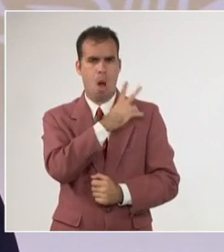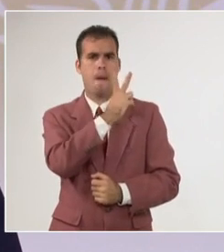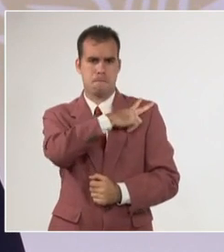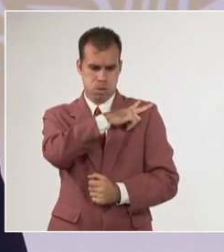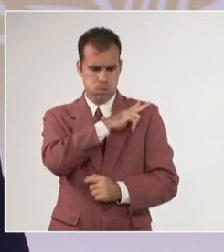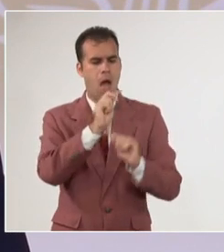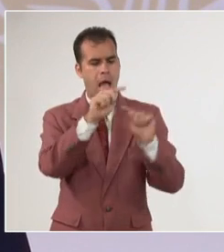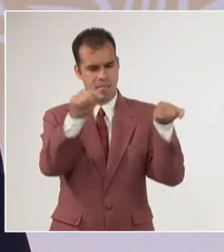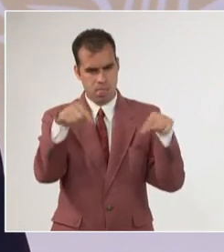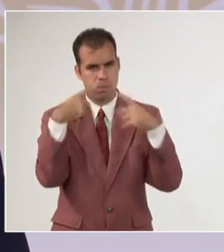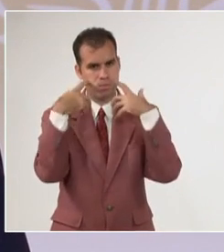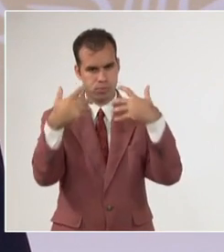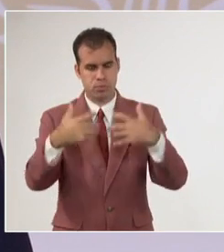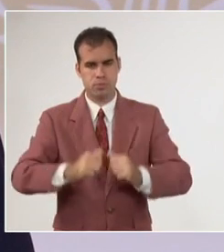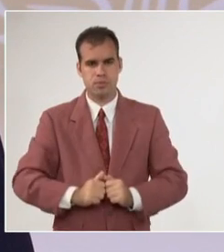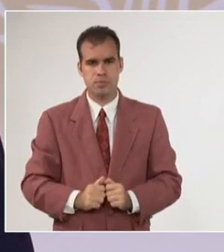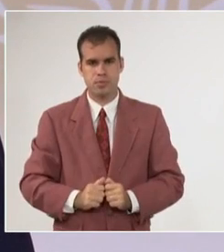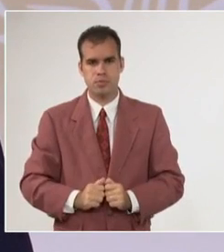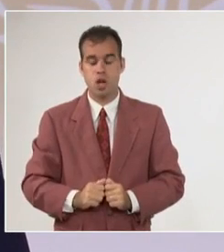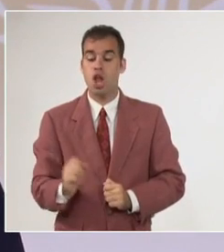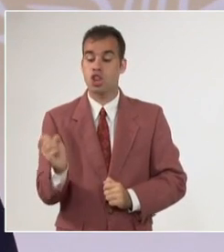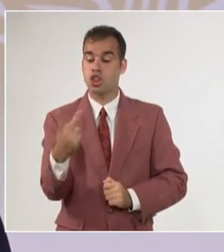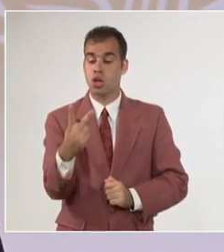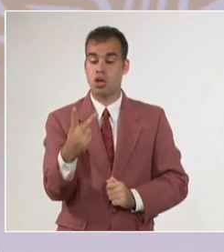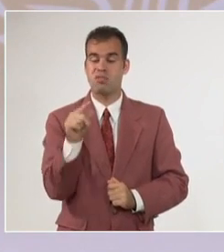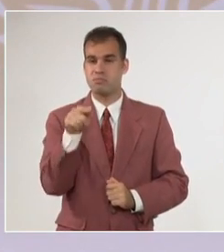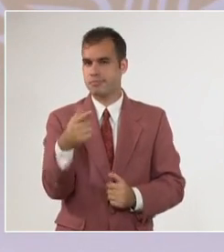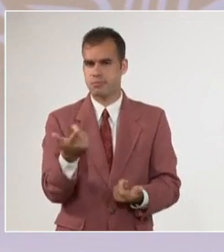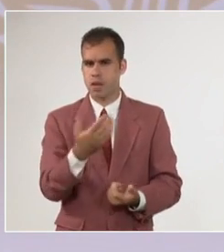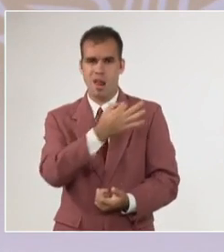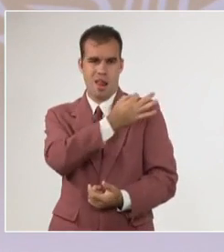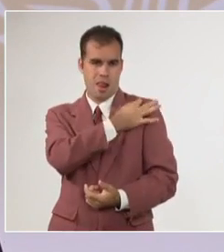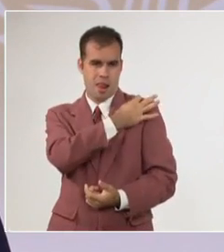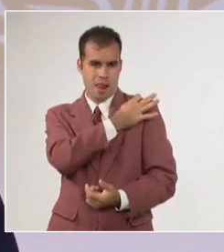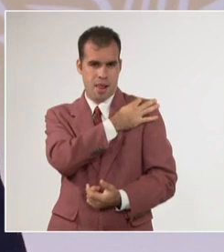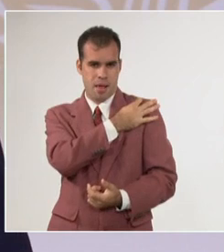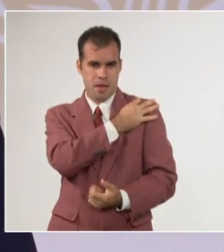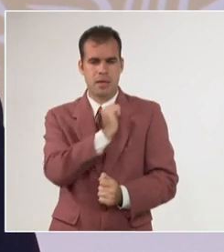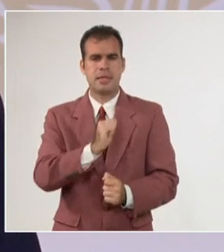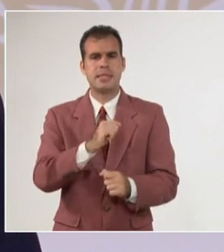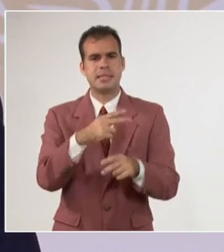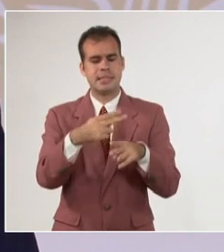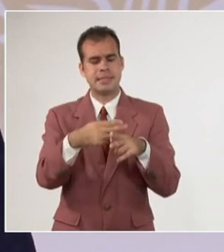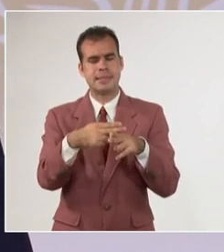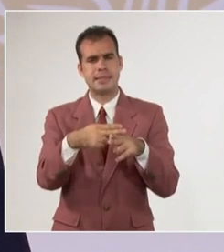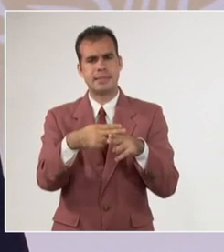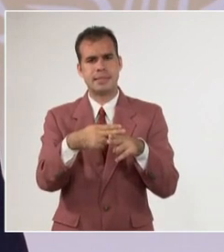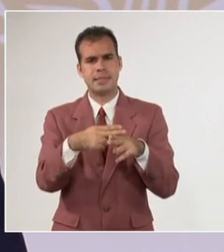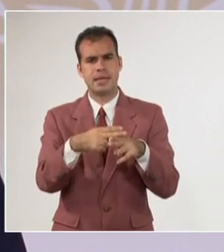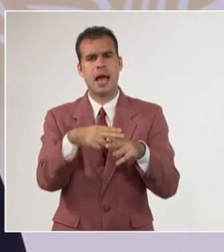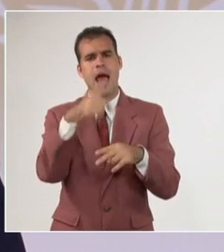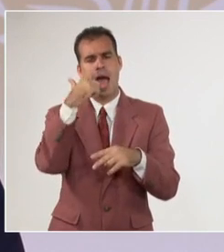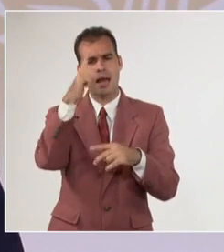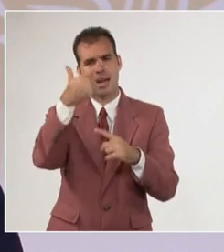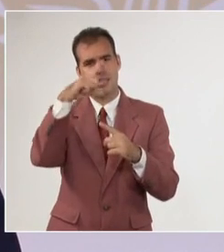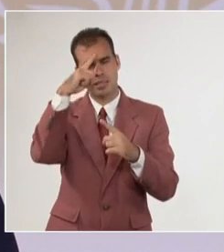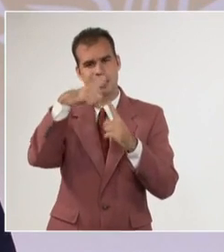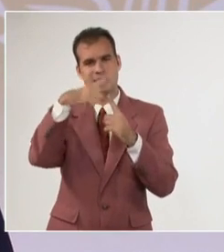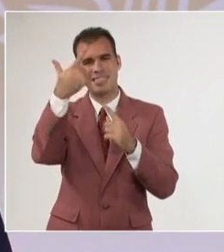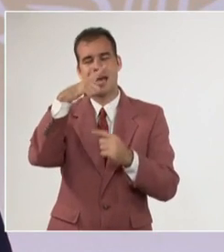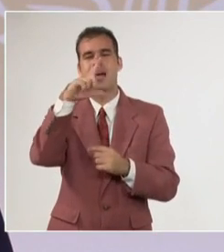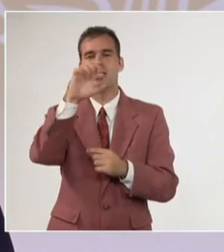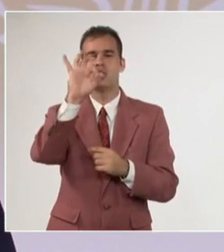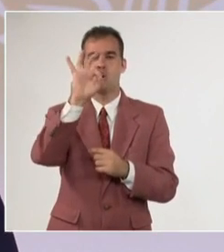del país. Dos de ellos, los generales de división Anastasio Parrodi y Pedro Empundía Grimarés, fueron ministros de